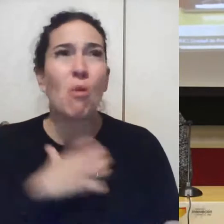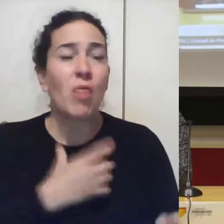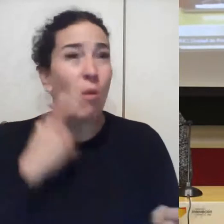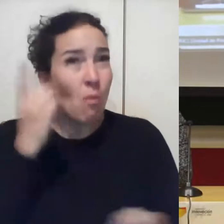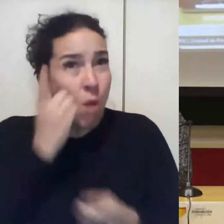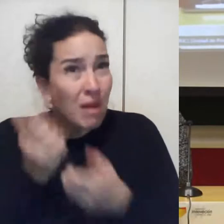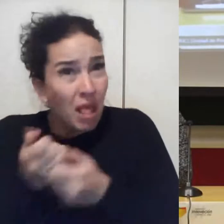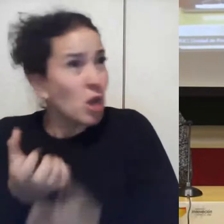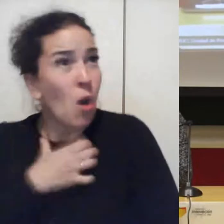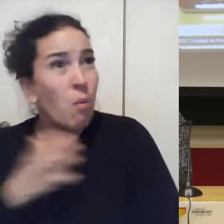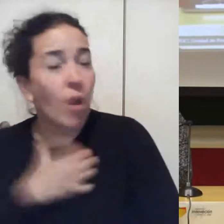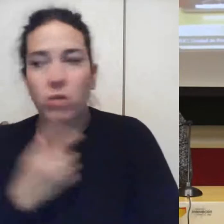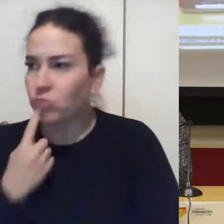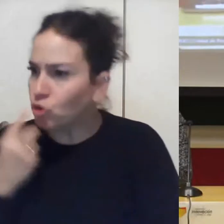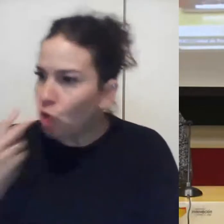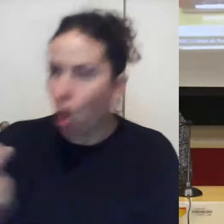no.